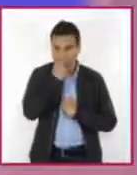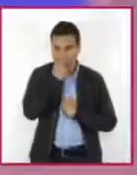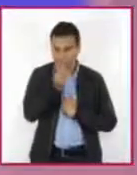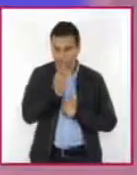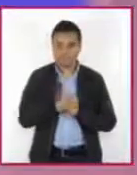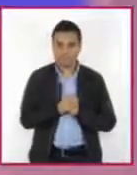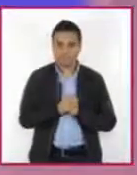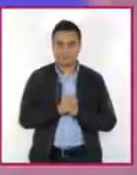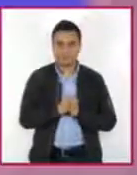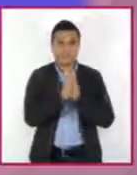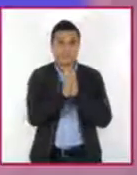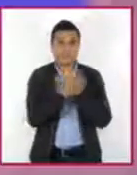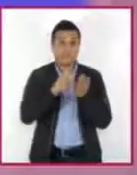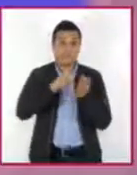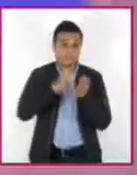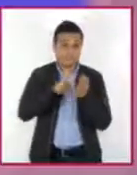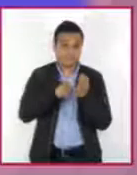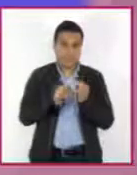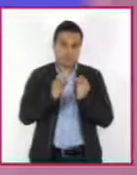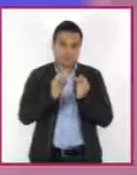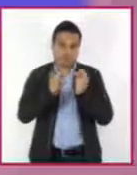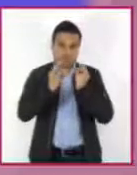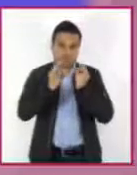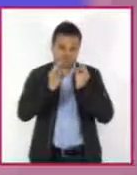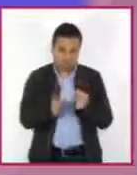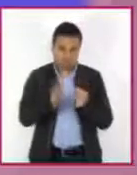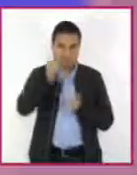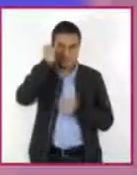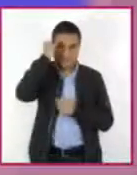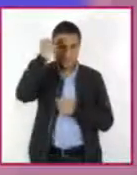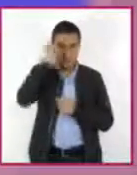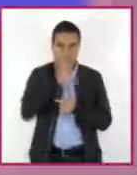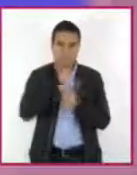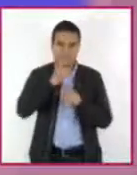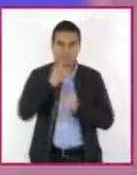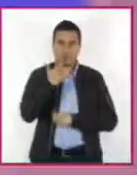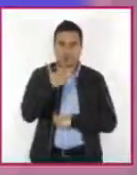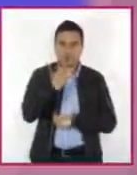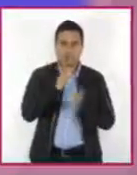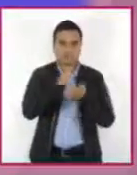Libro que sustenta la doctrina del liberalismo económico y fue escrito en